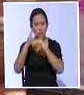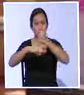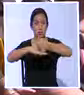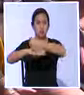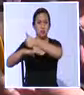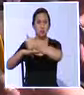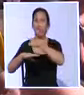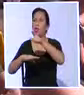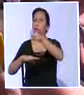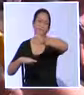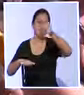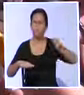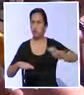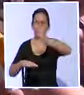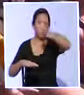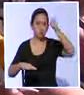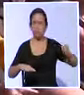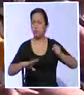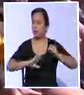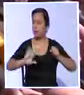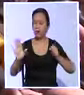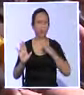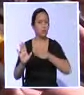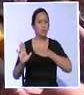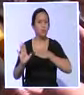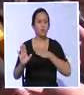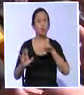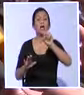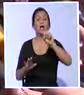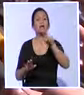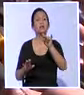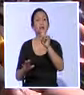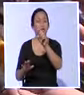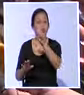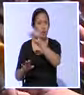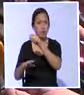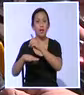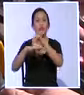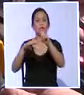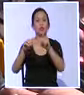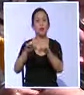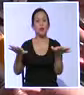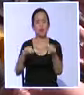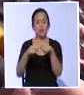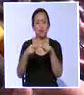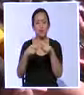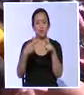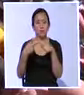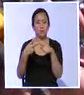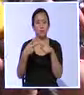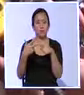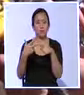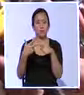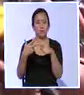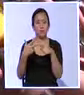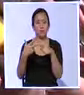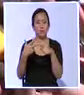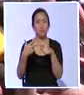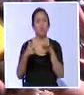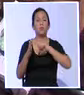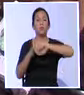de que ser destituido richard espinoza la directora general el procurador